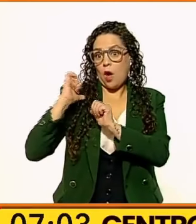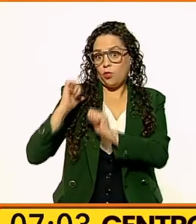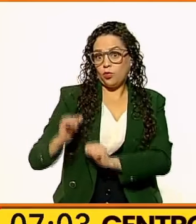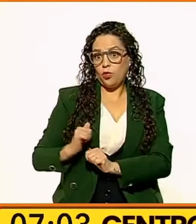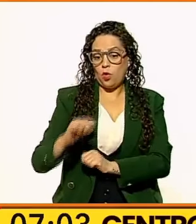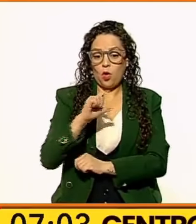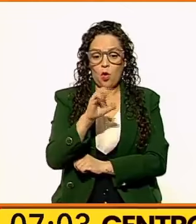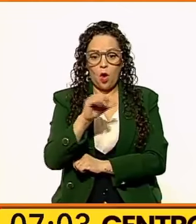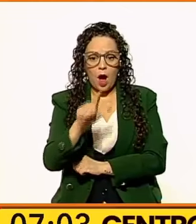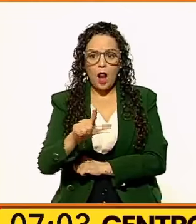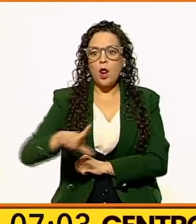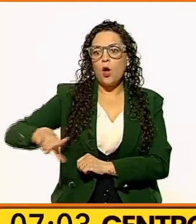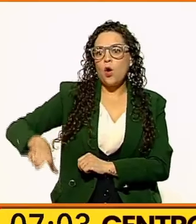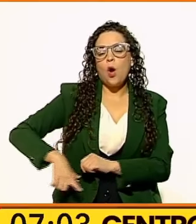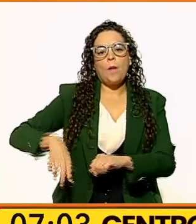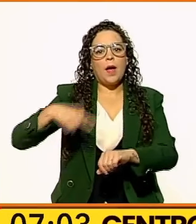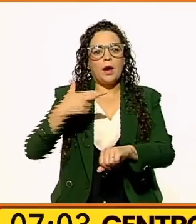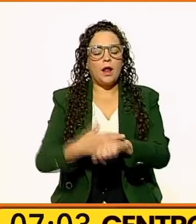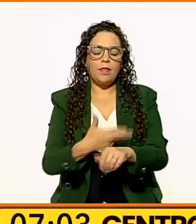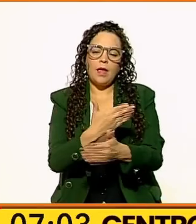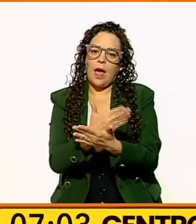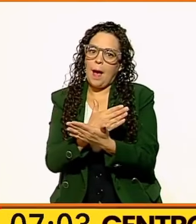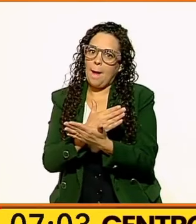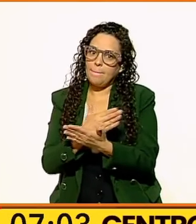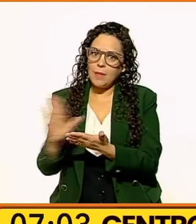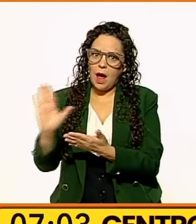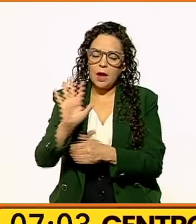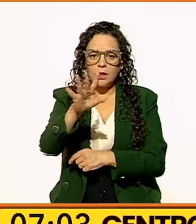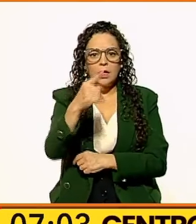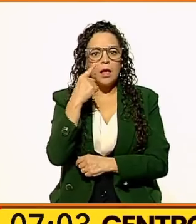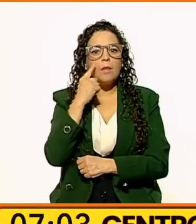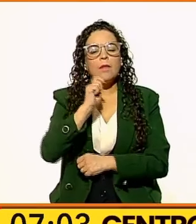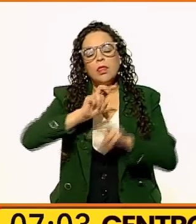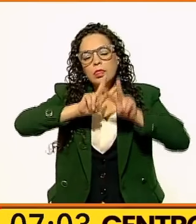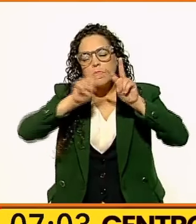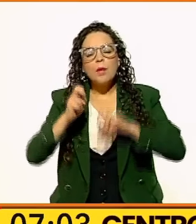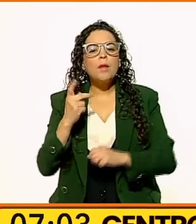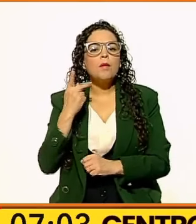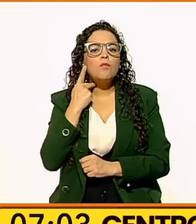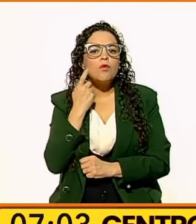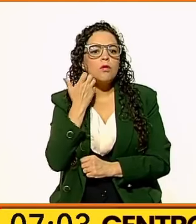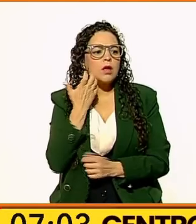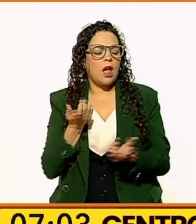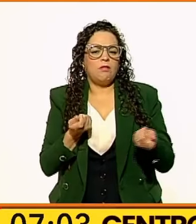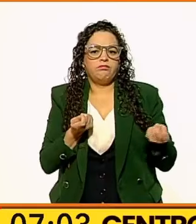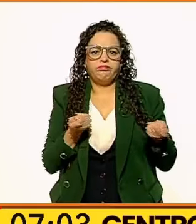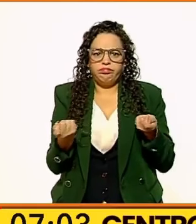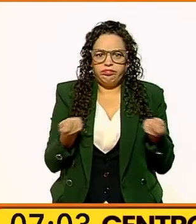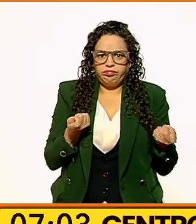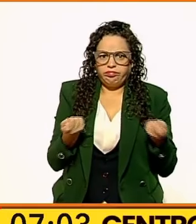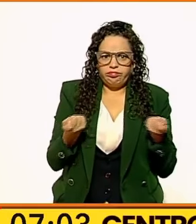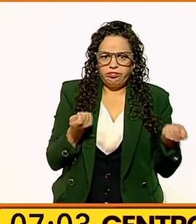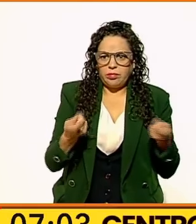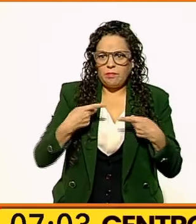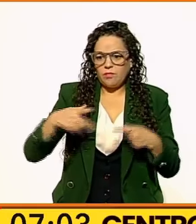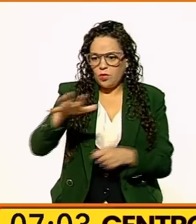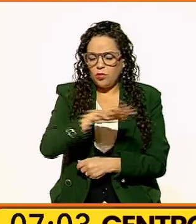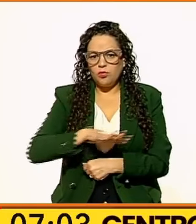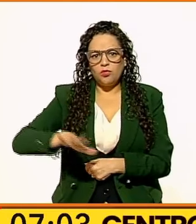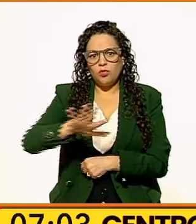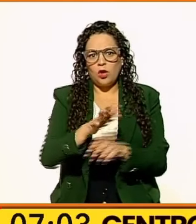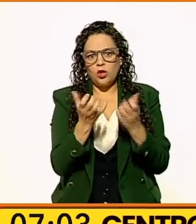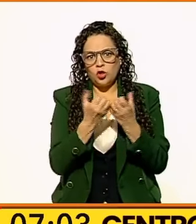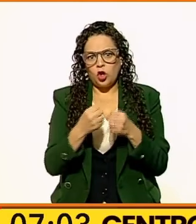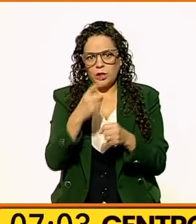los gobernadores. En este caso podemos hablar de una cuestión política y una cuestión de control de la sociedad. En